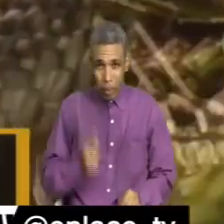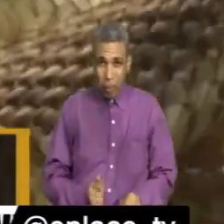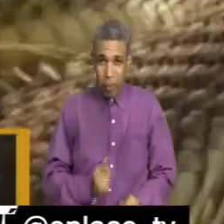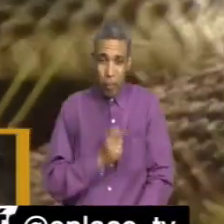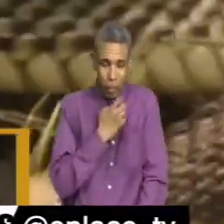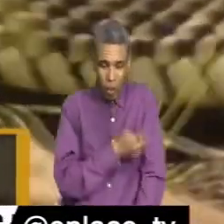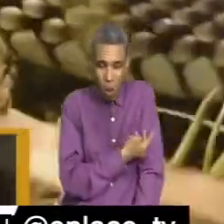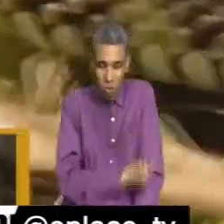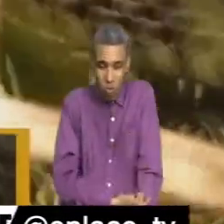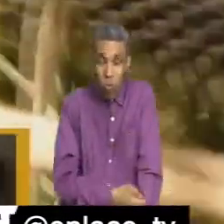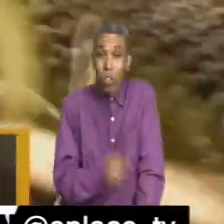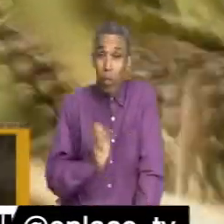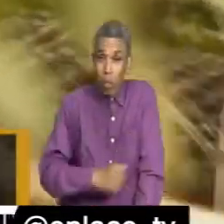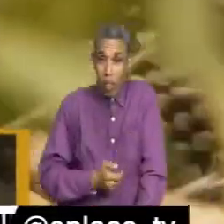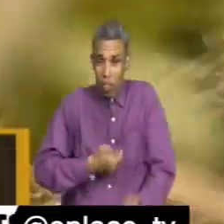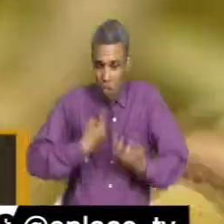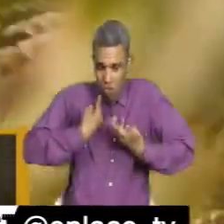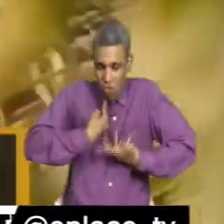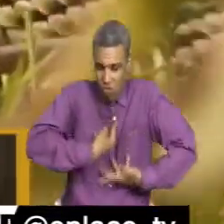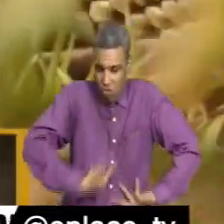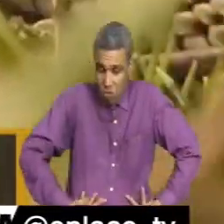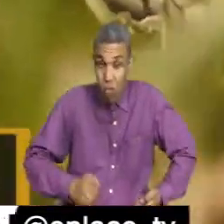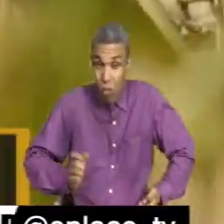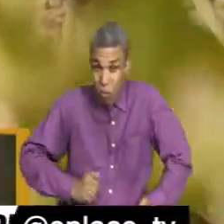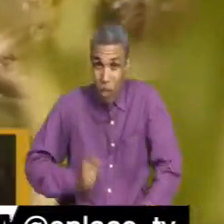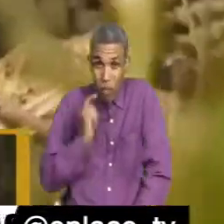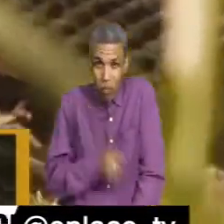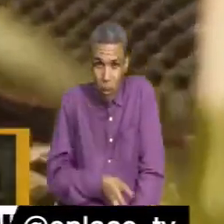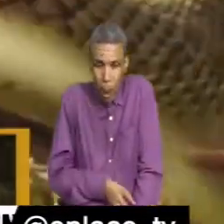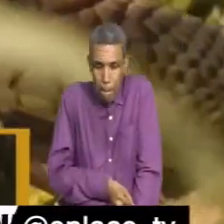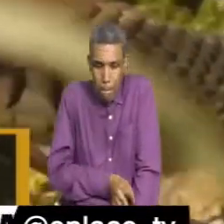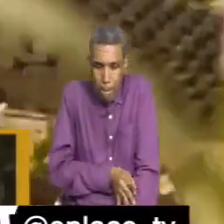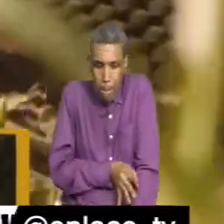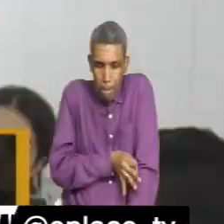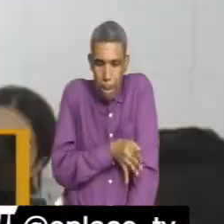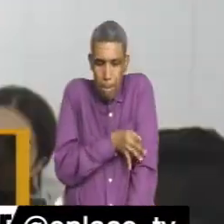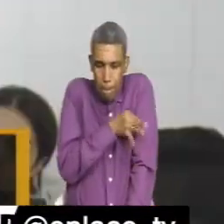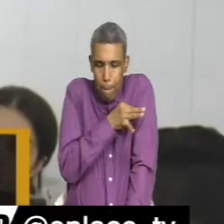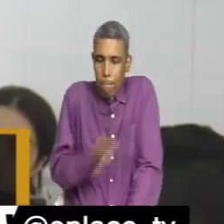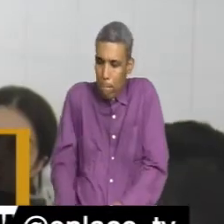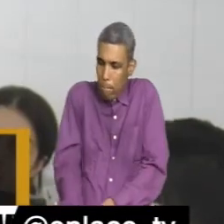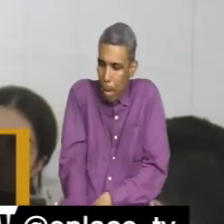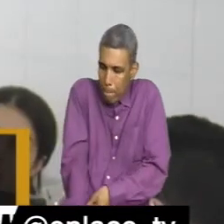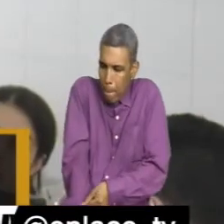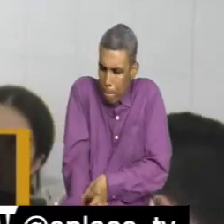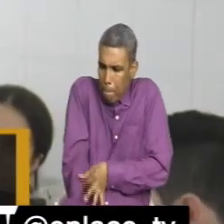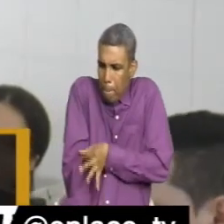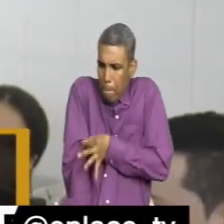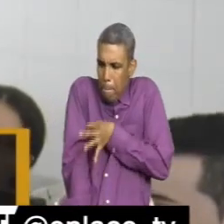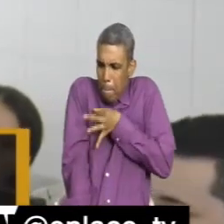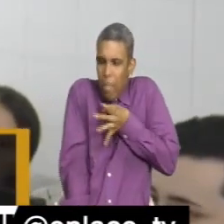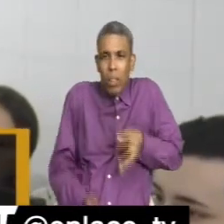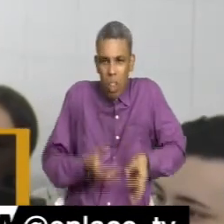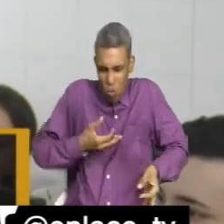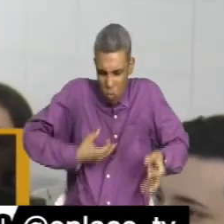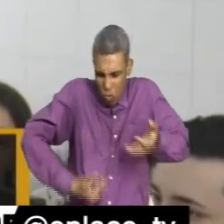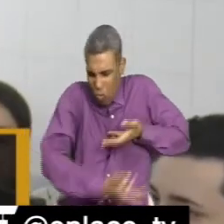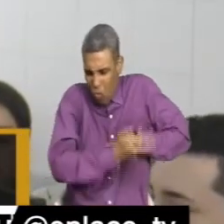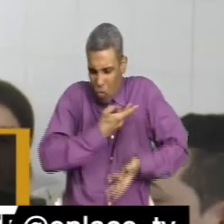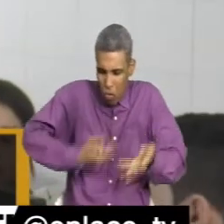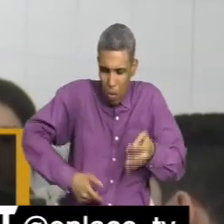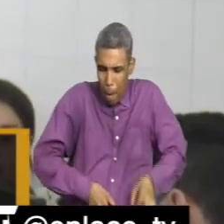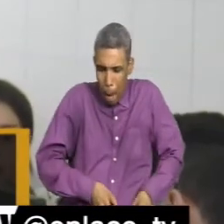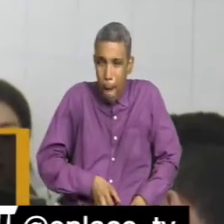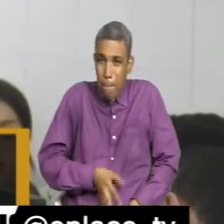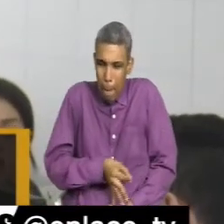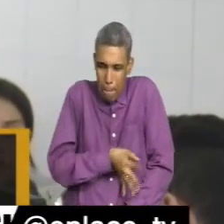colocando la extremidad que hubiese sido afectada con un compromiso grande, algún síndrome compartimental, y